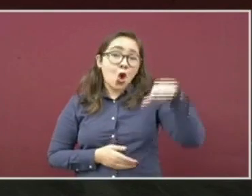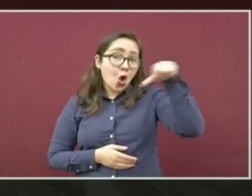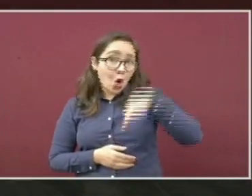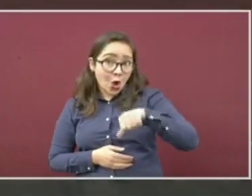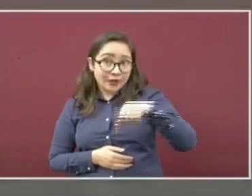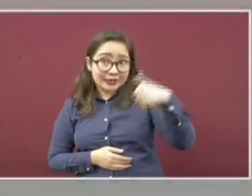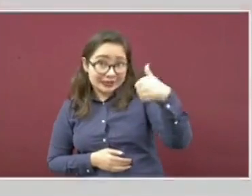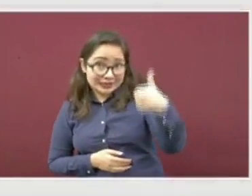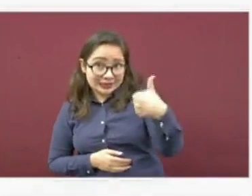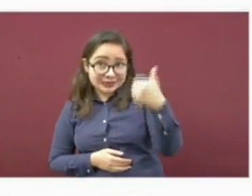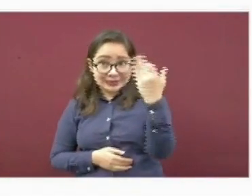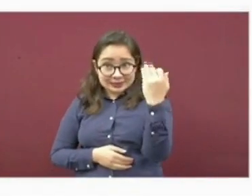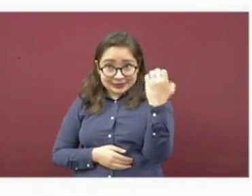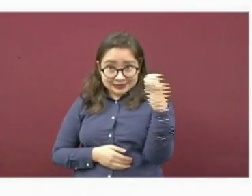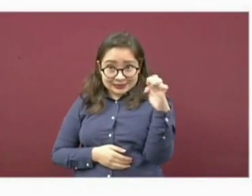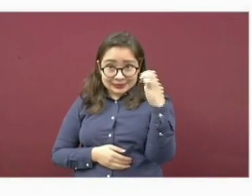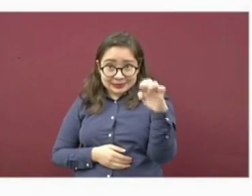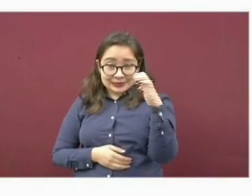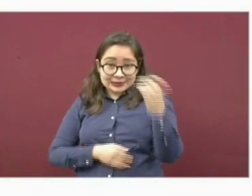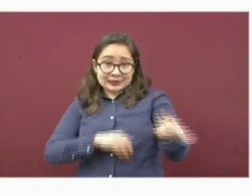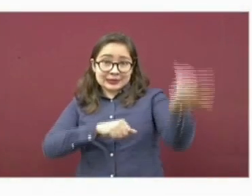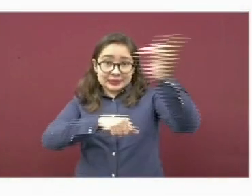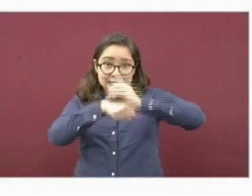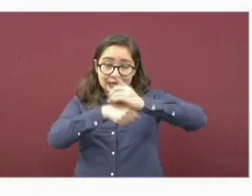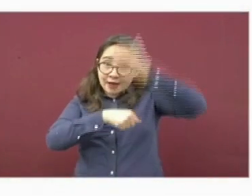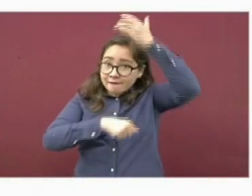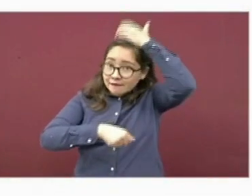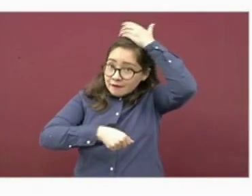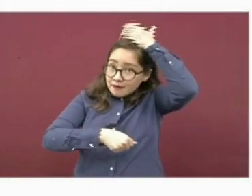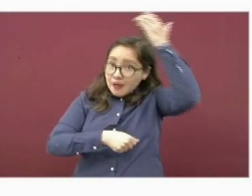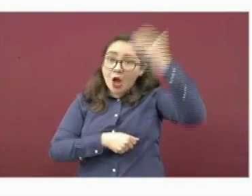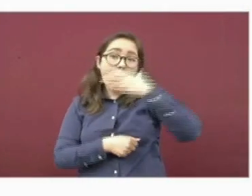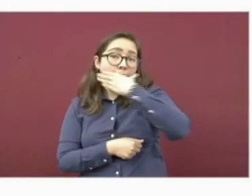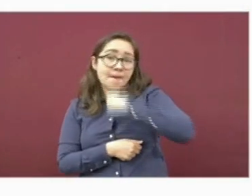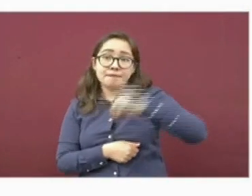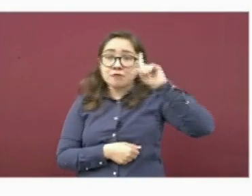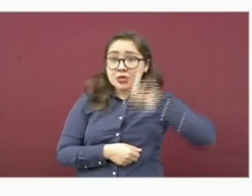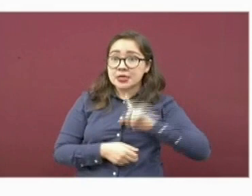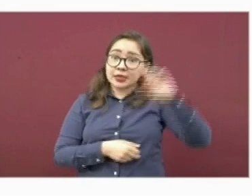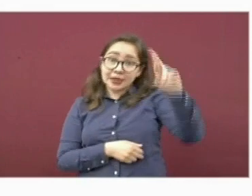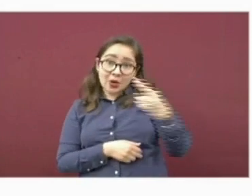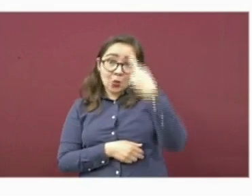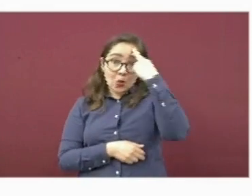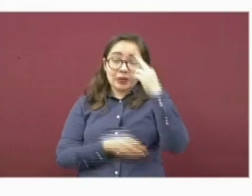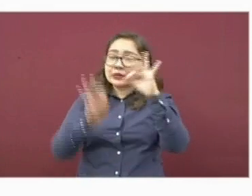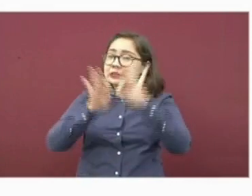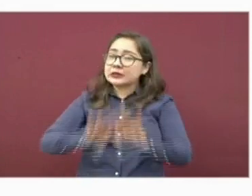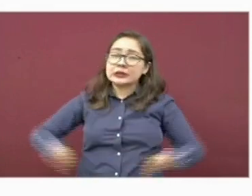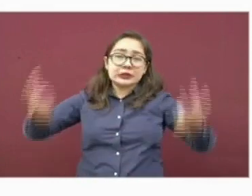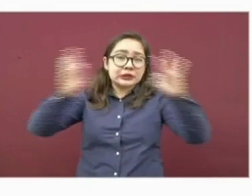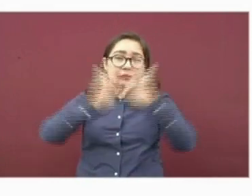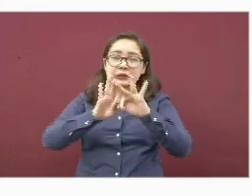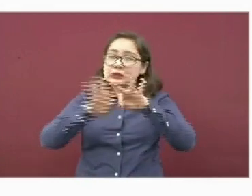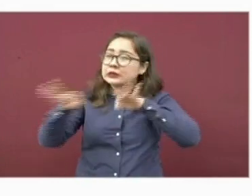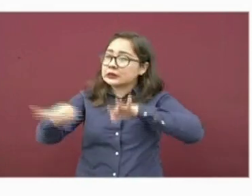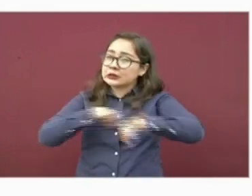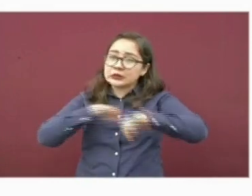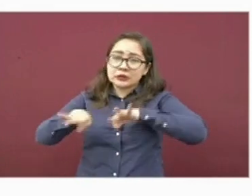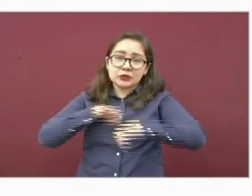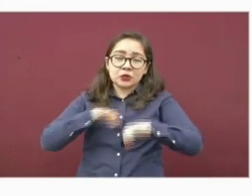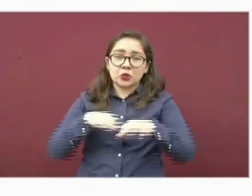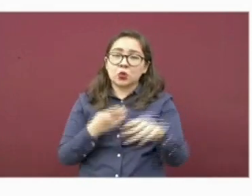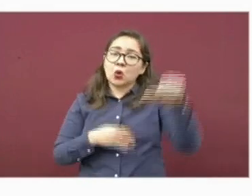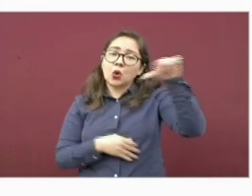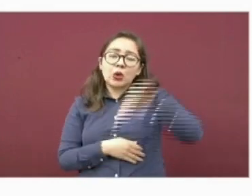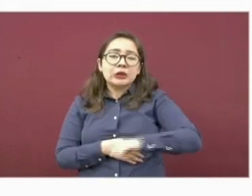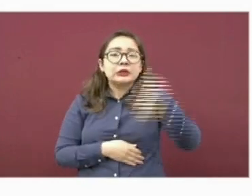enero, en el Día de la Enfermera y Enfermero, recordamos la importancia del rol que desempeñan hoy y siempre